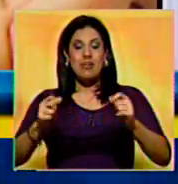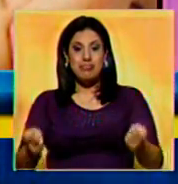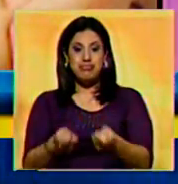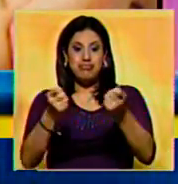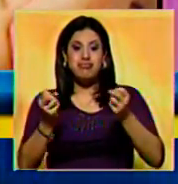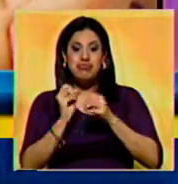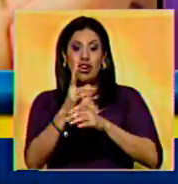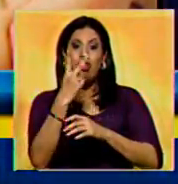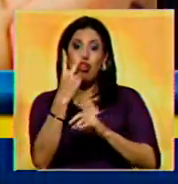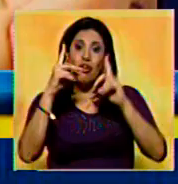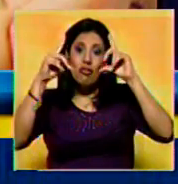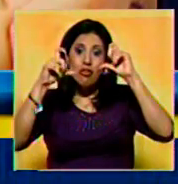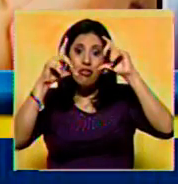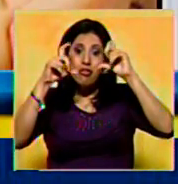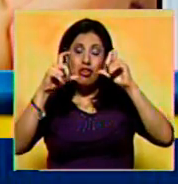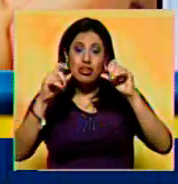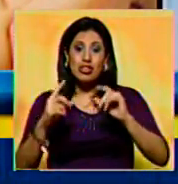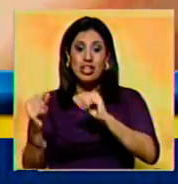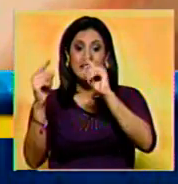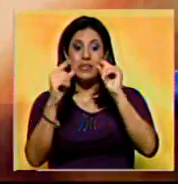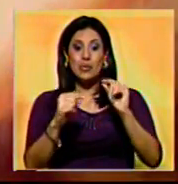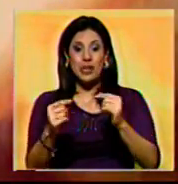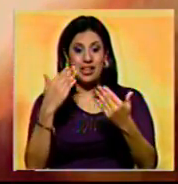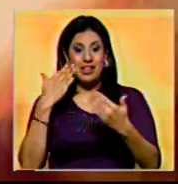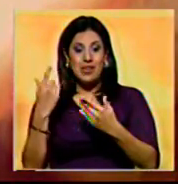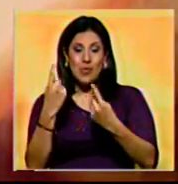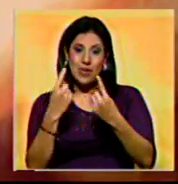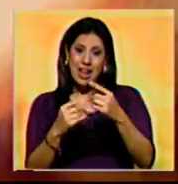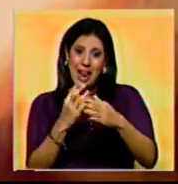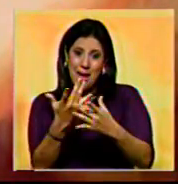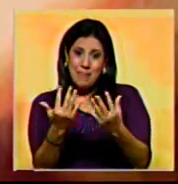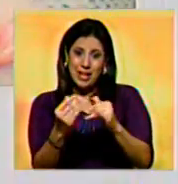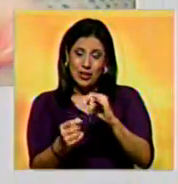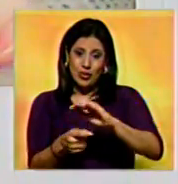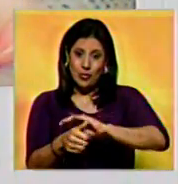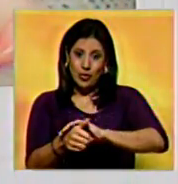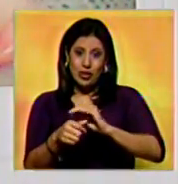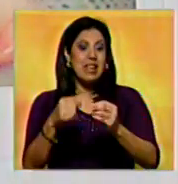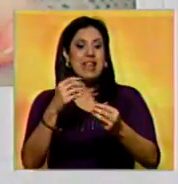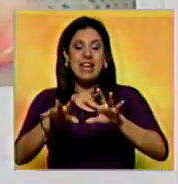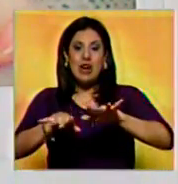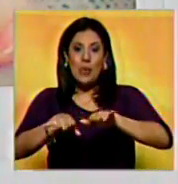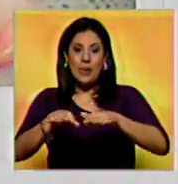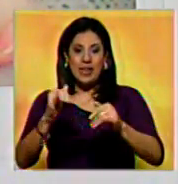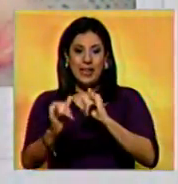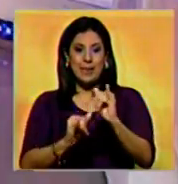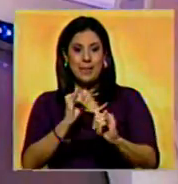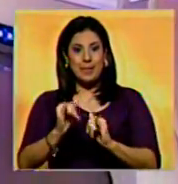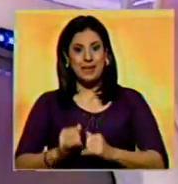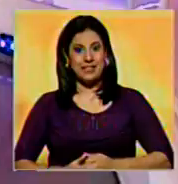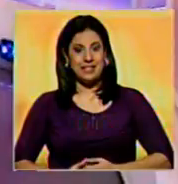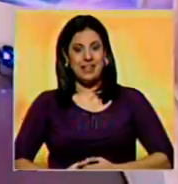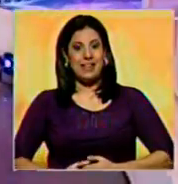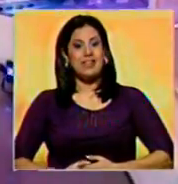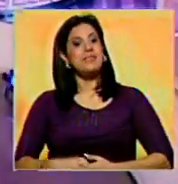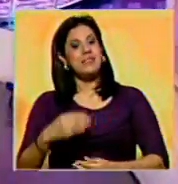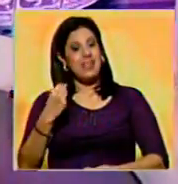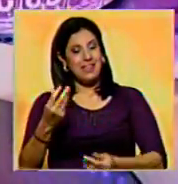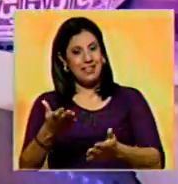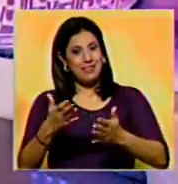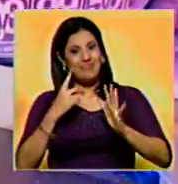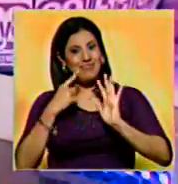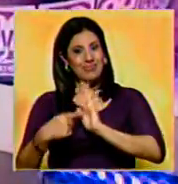publicar dos fotos en su cuenta de Twitter, una con las manitas y otra con los piecitos del bebé. Y William Levy, el